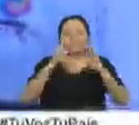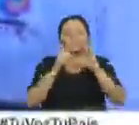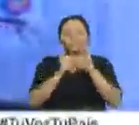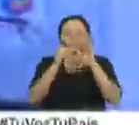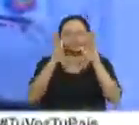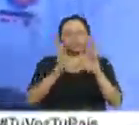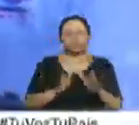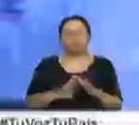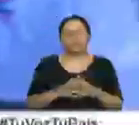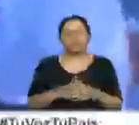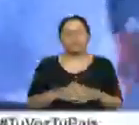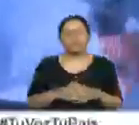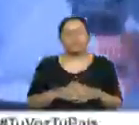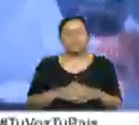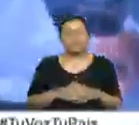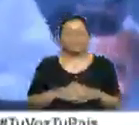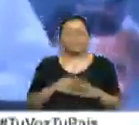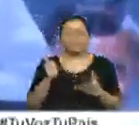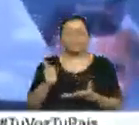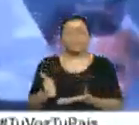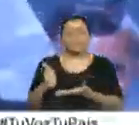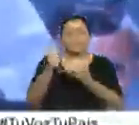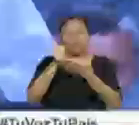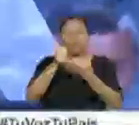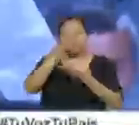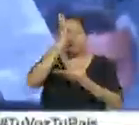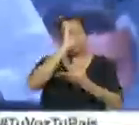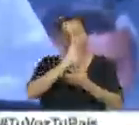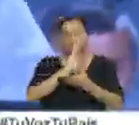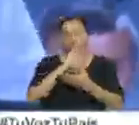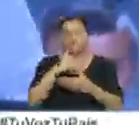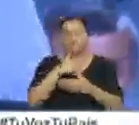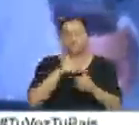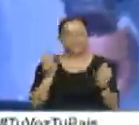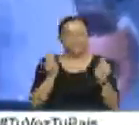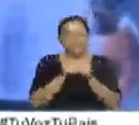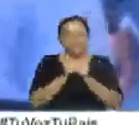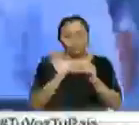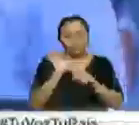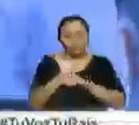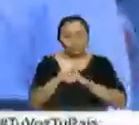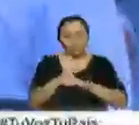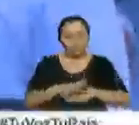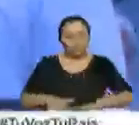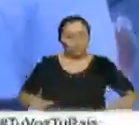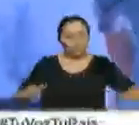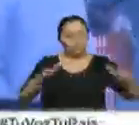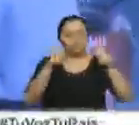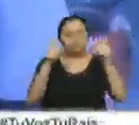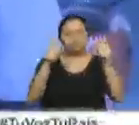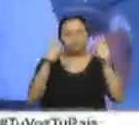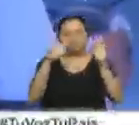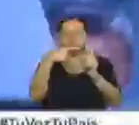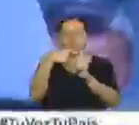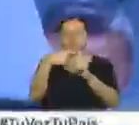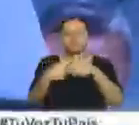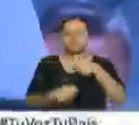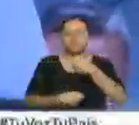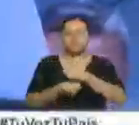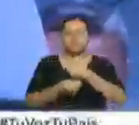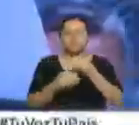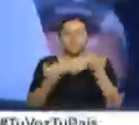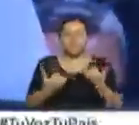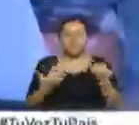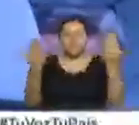Ciudadana. Con la ayuda de Dios y junto a mi pueblo, tuvimos éxito. Entrego un